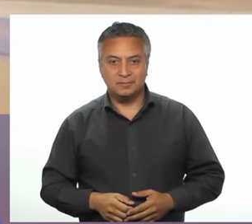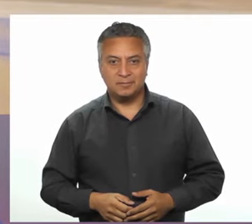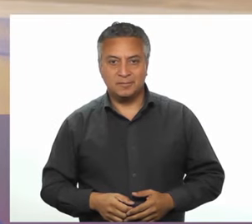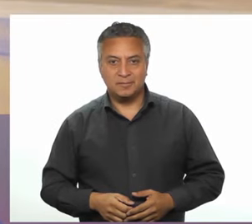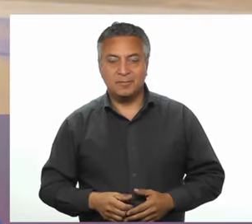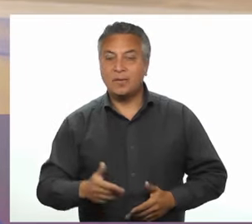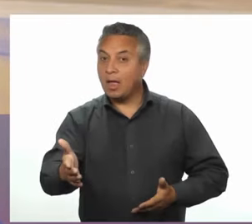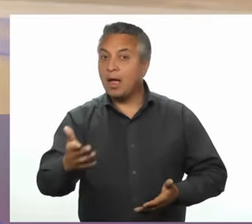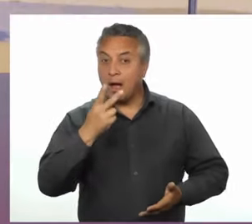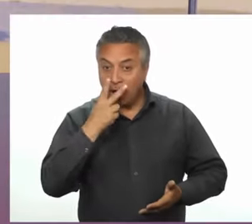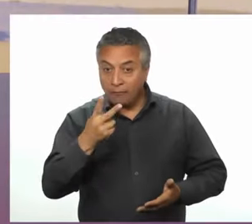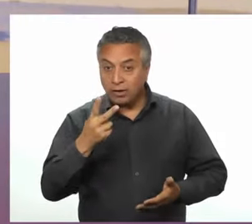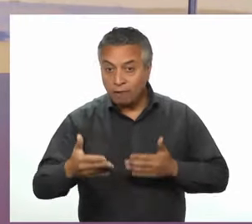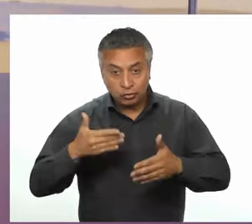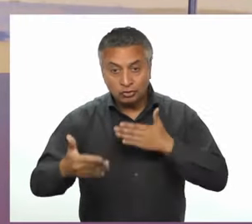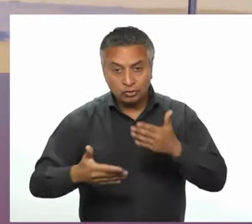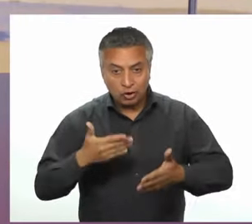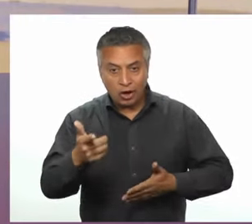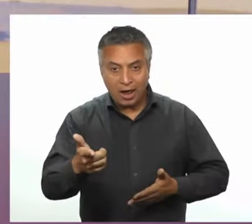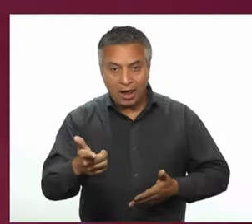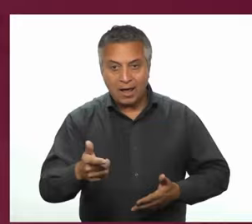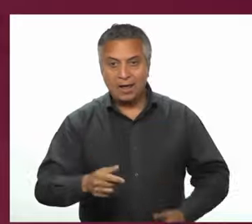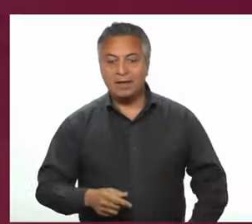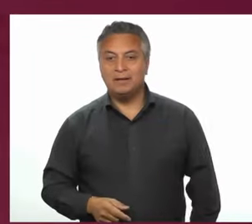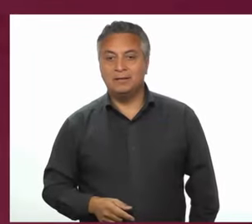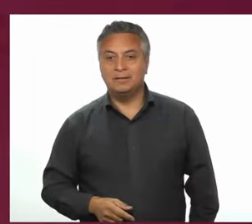Vamos a ver si funciona.